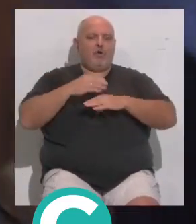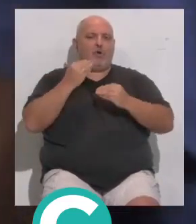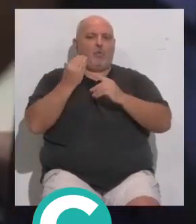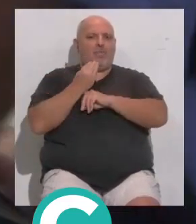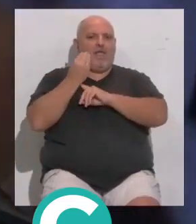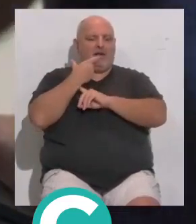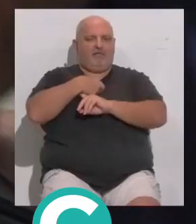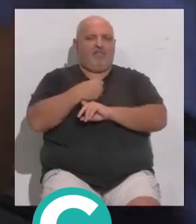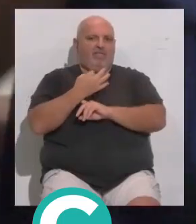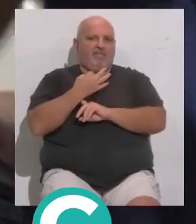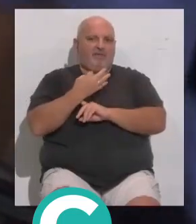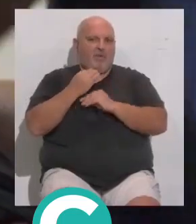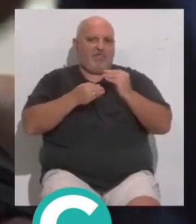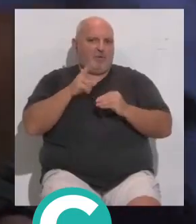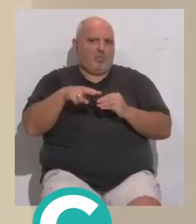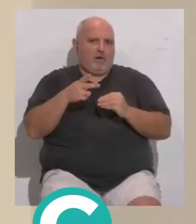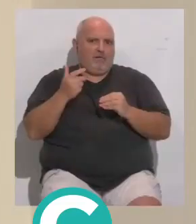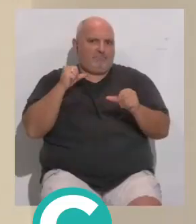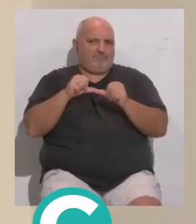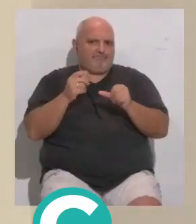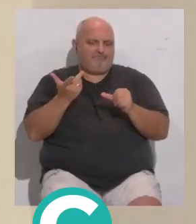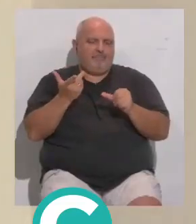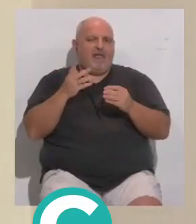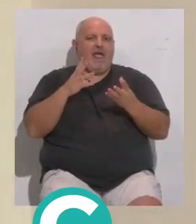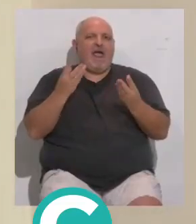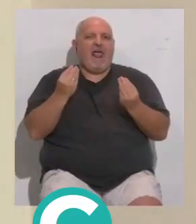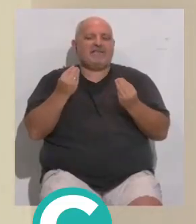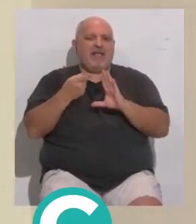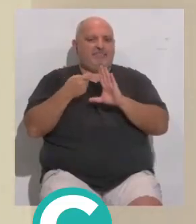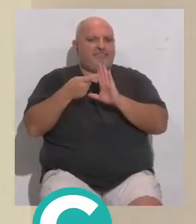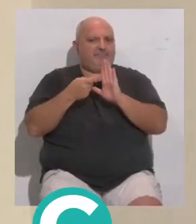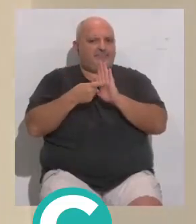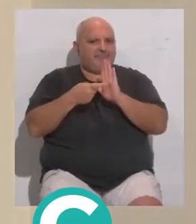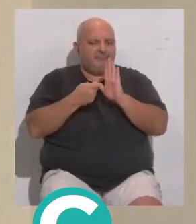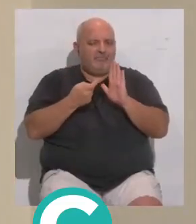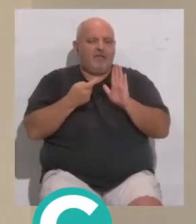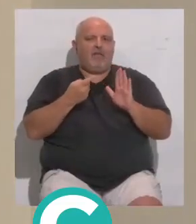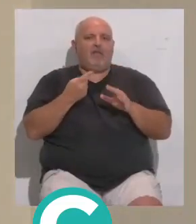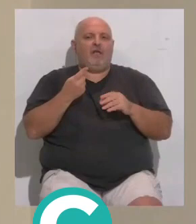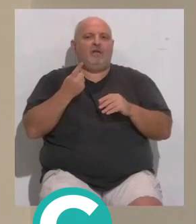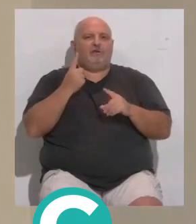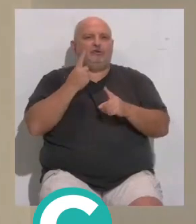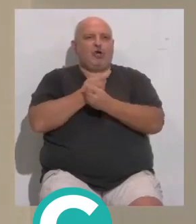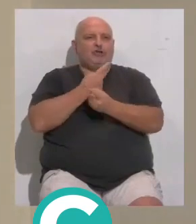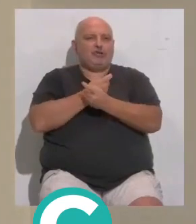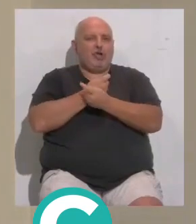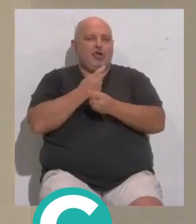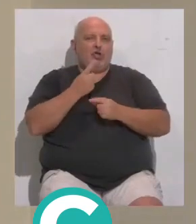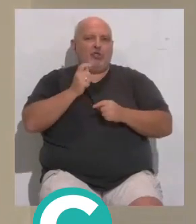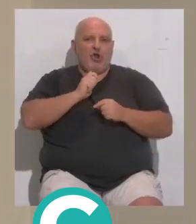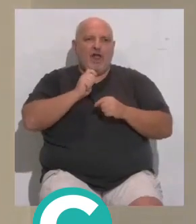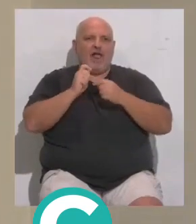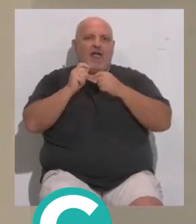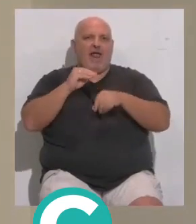poco, que es lo que no solemos hacer. Evitando grasas en exceso, evitando tóxicos, drogas